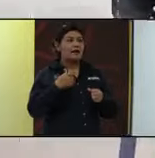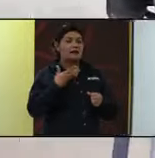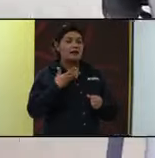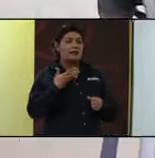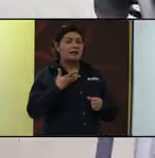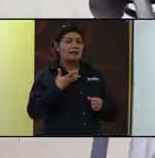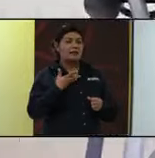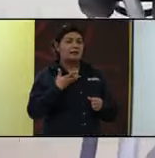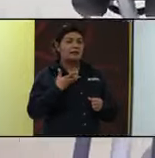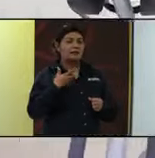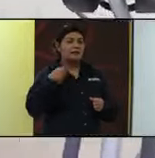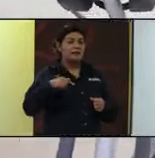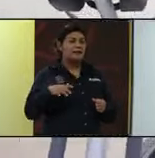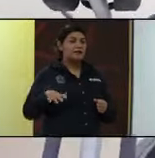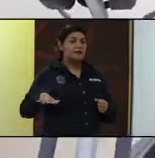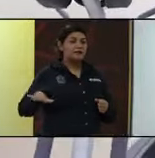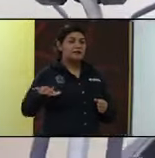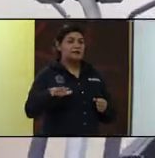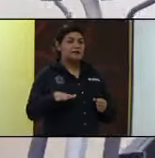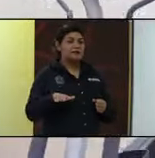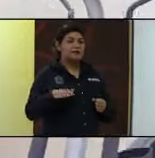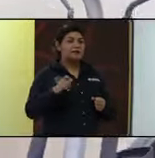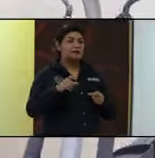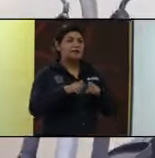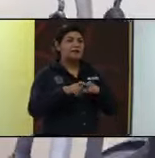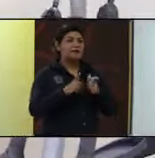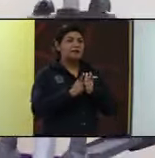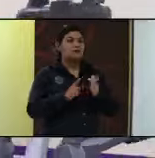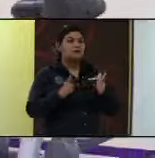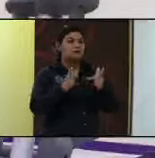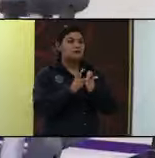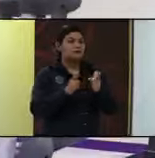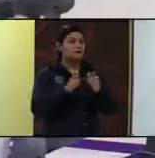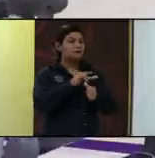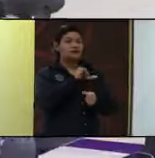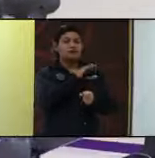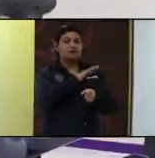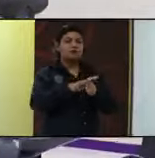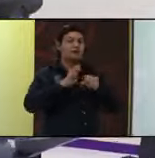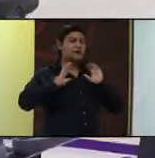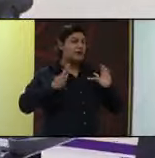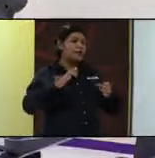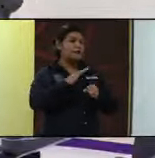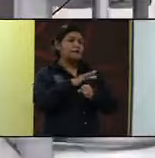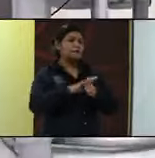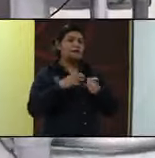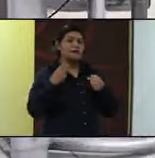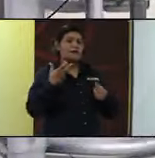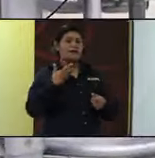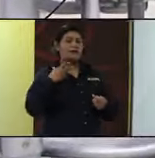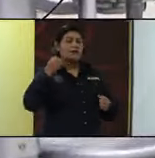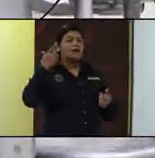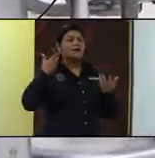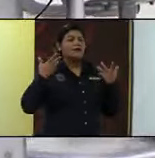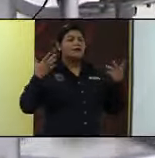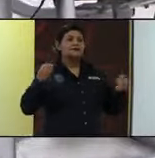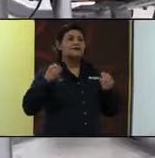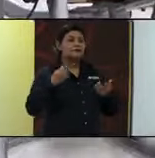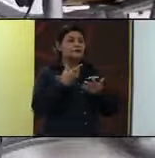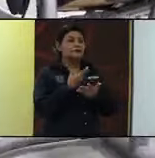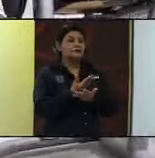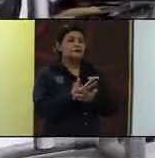encuentran estos grupos llenos, todas las clases ya están llenas porque era un anhelo muy esperado por